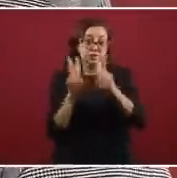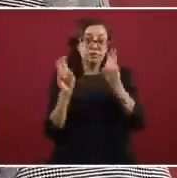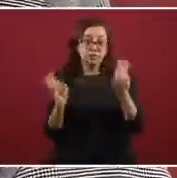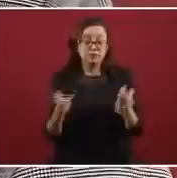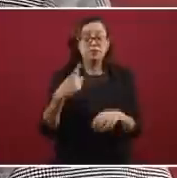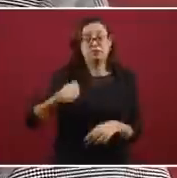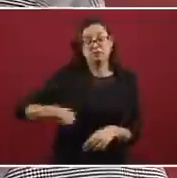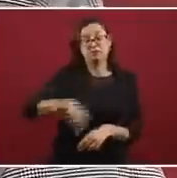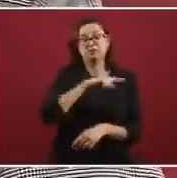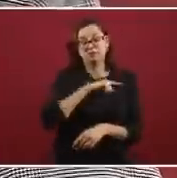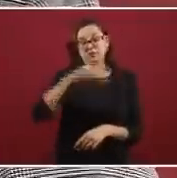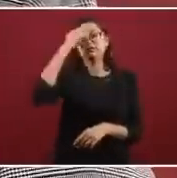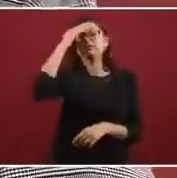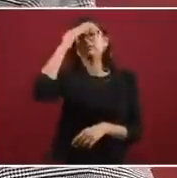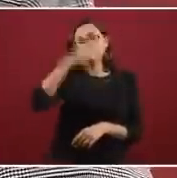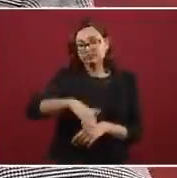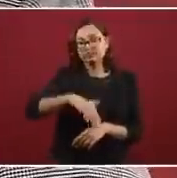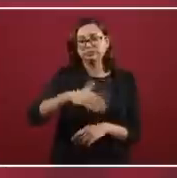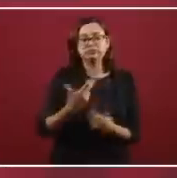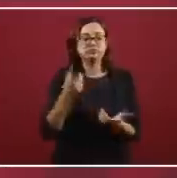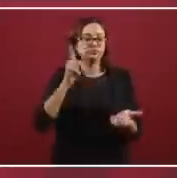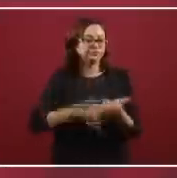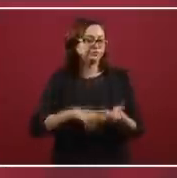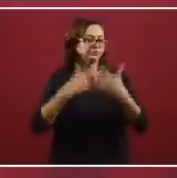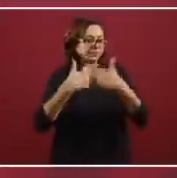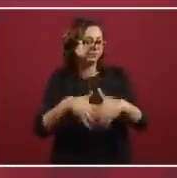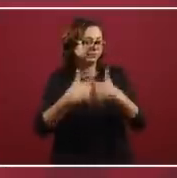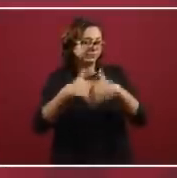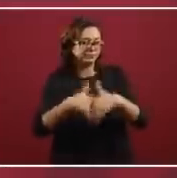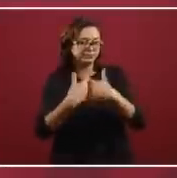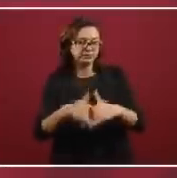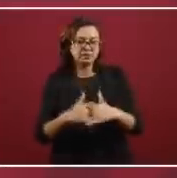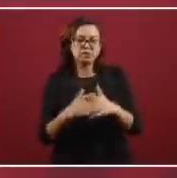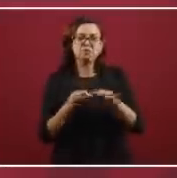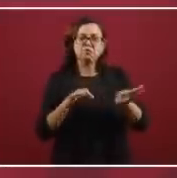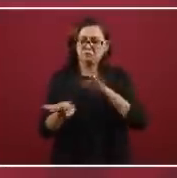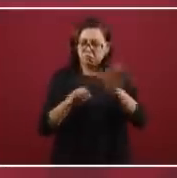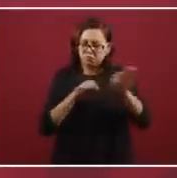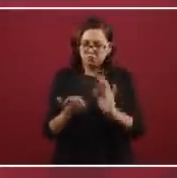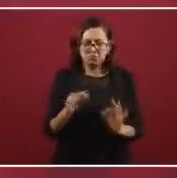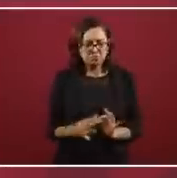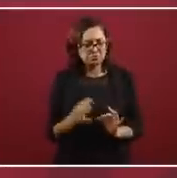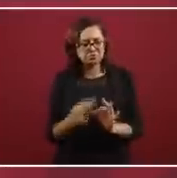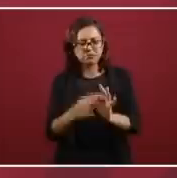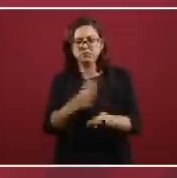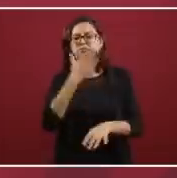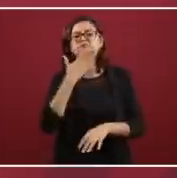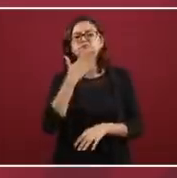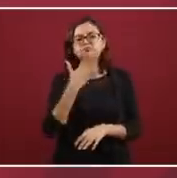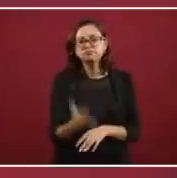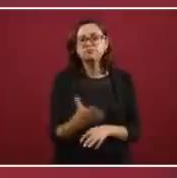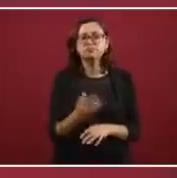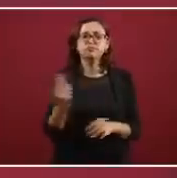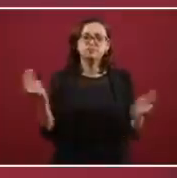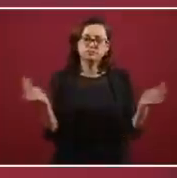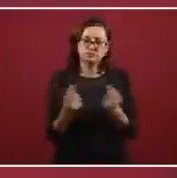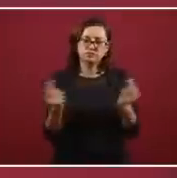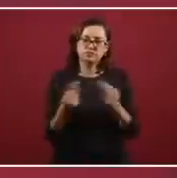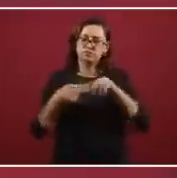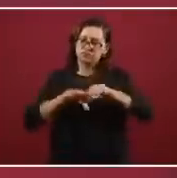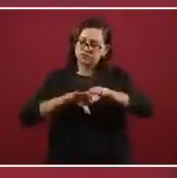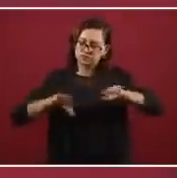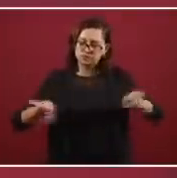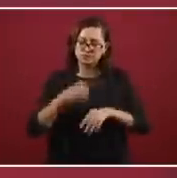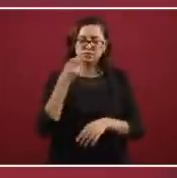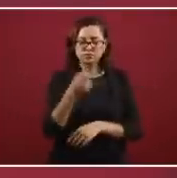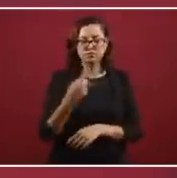Sabemos que los industriales mexicanos que se hacen buen uso de los programas necesitan un piso parejo, y eso es